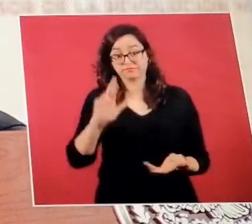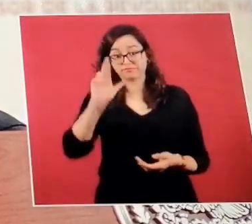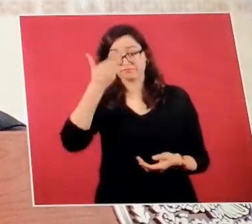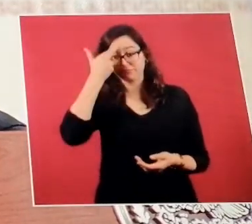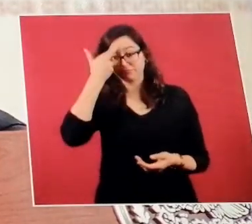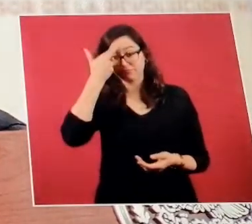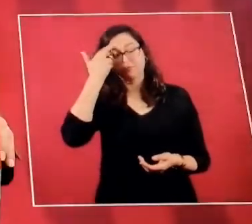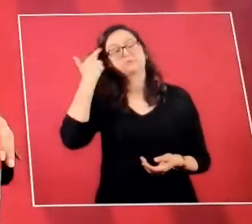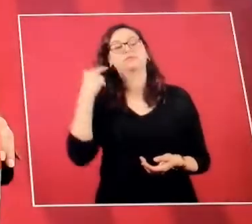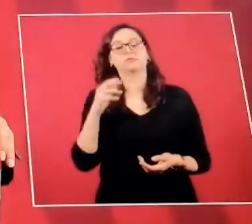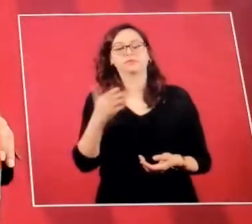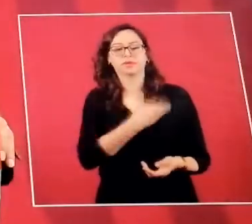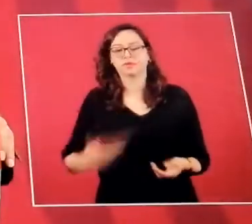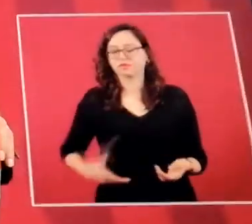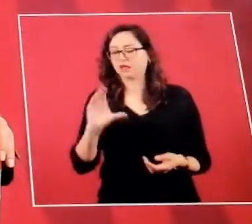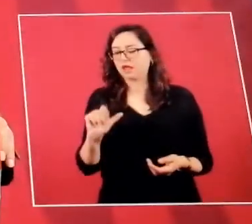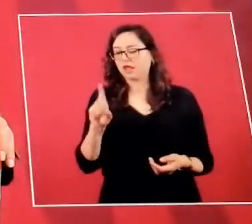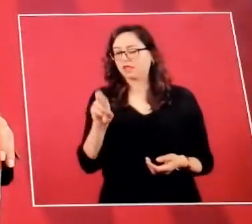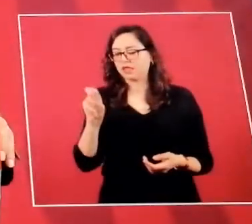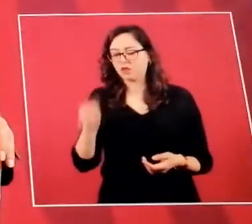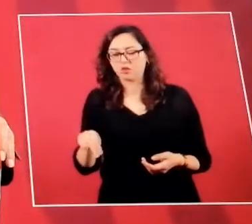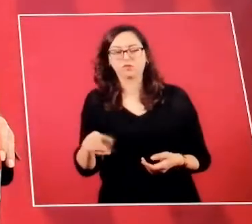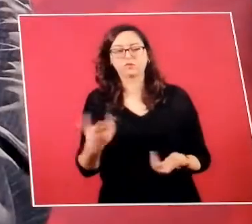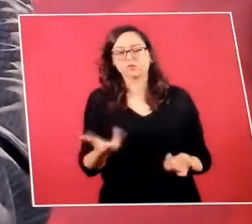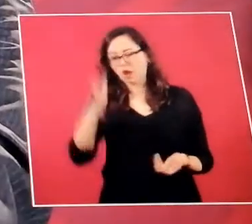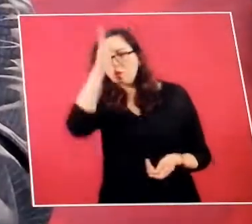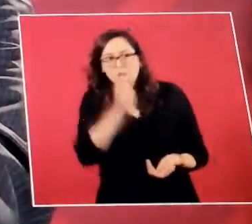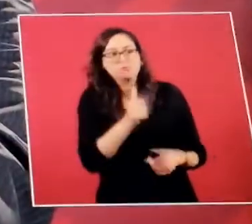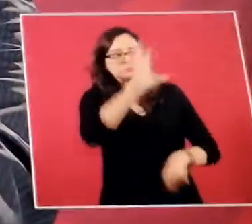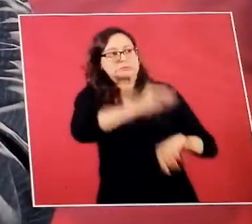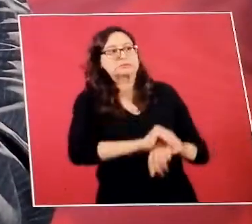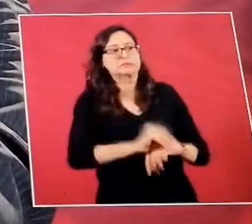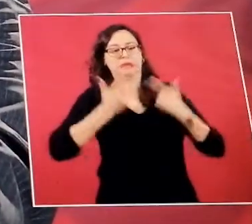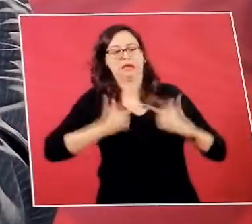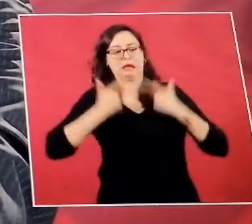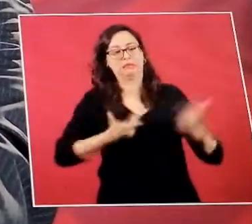Acuérdense de lo de Rápido y Furioso y de muchas cosas,